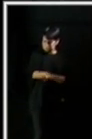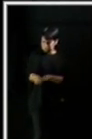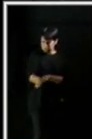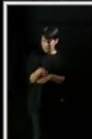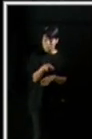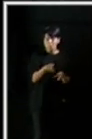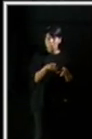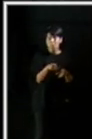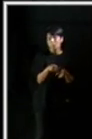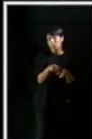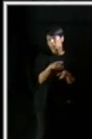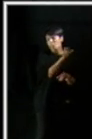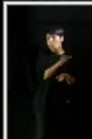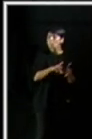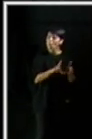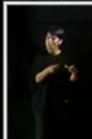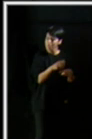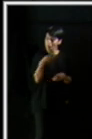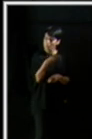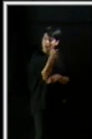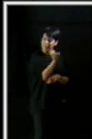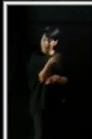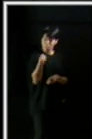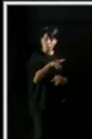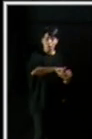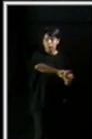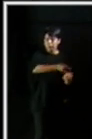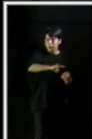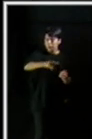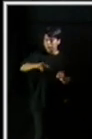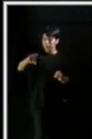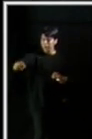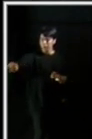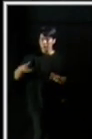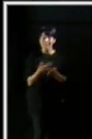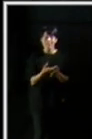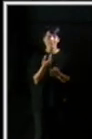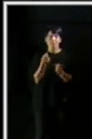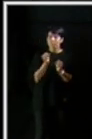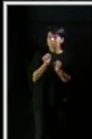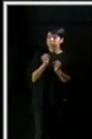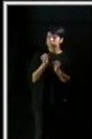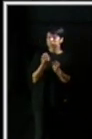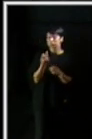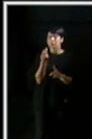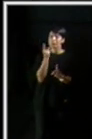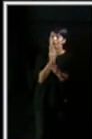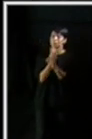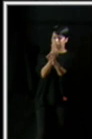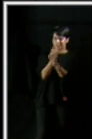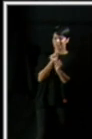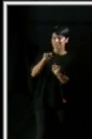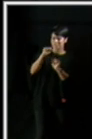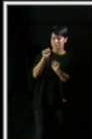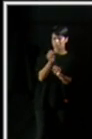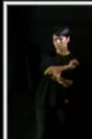bacterias que resisten se multiplica incluso ya os digo puede pasarle esa resistencia a una de las de las que no lo tenían